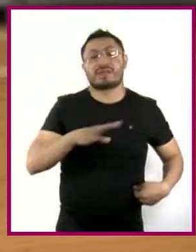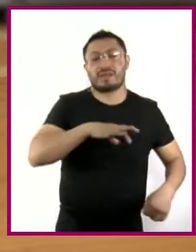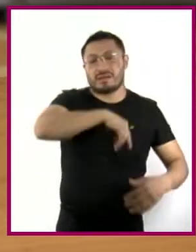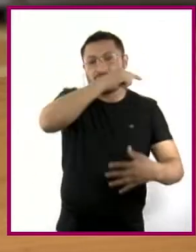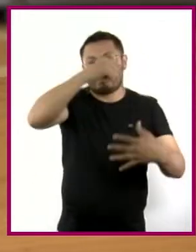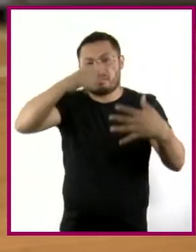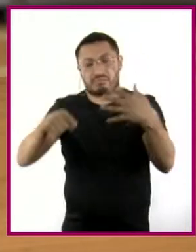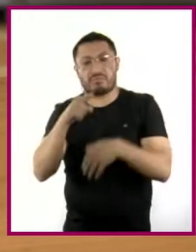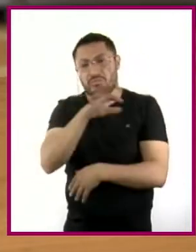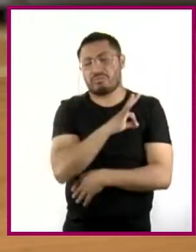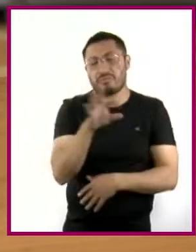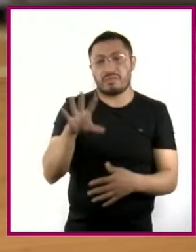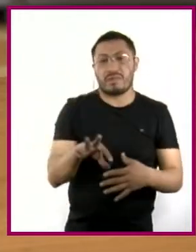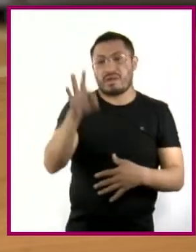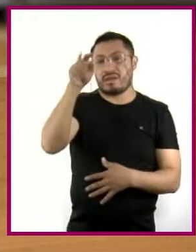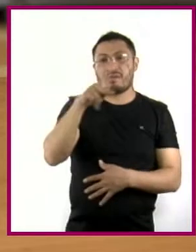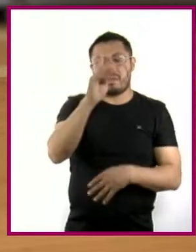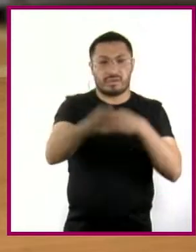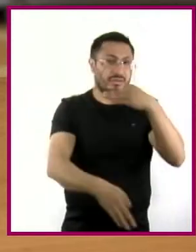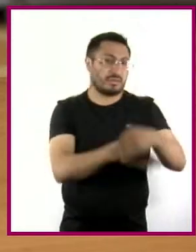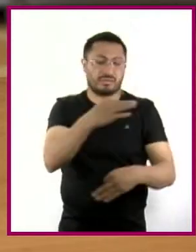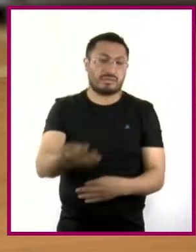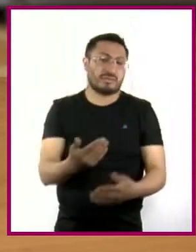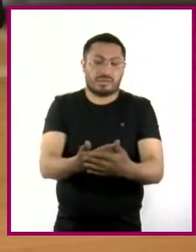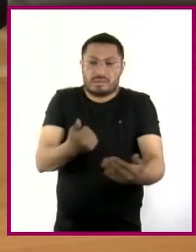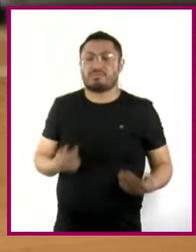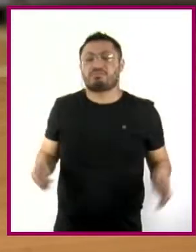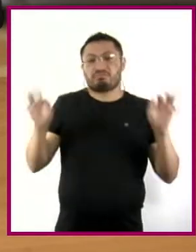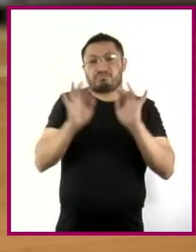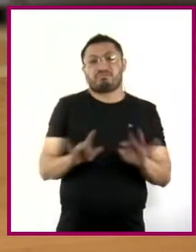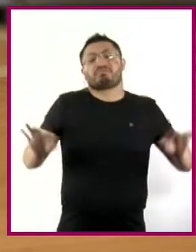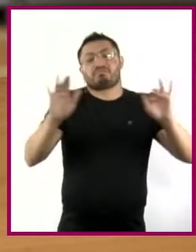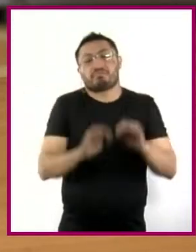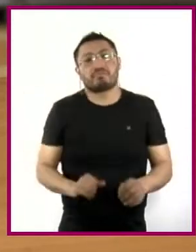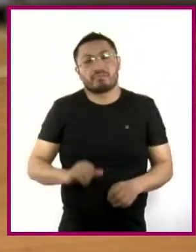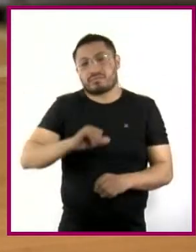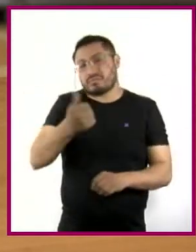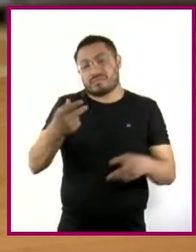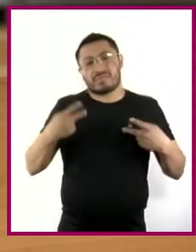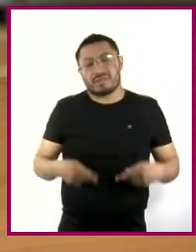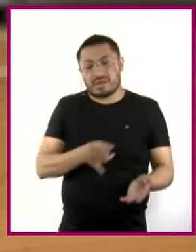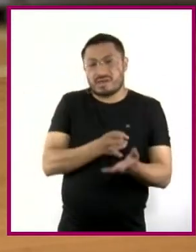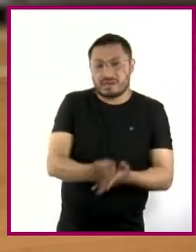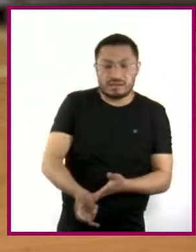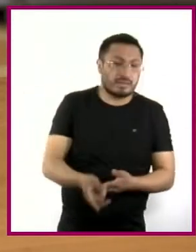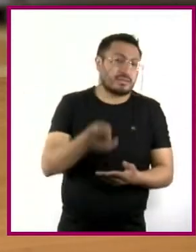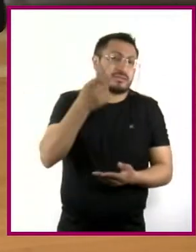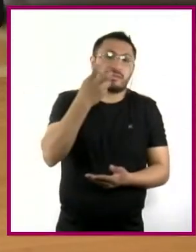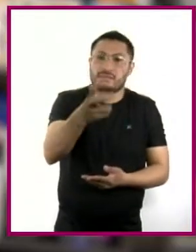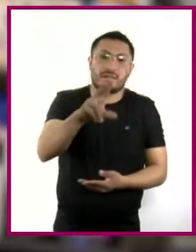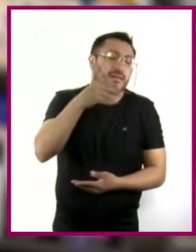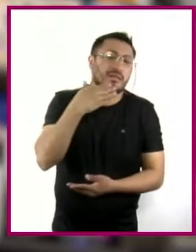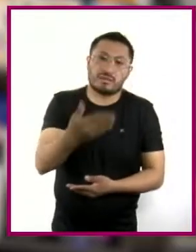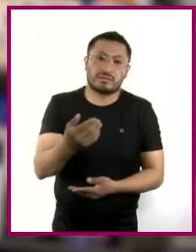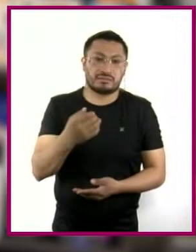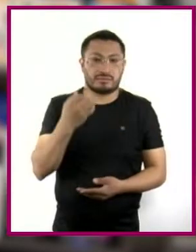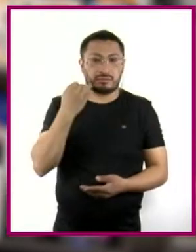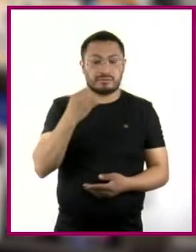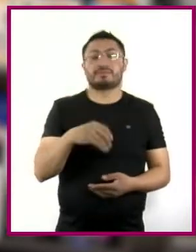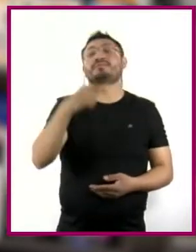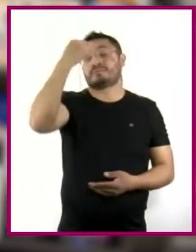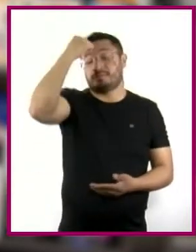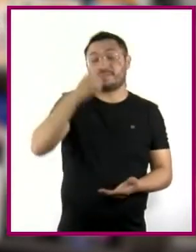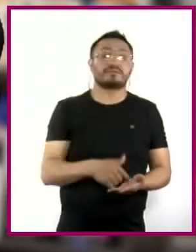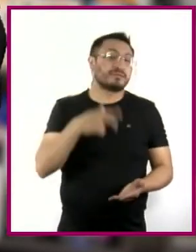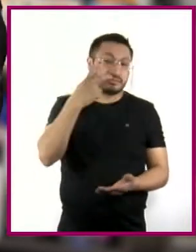elegir, pero todas están programadas previamente. Alguien más decide por uno y eso no está bueno. Sí, y creo